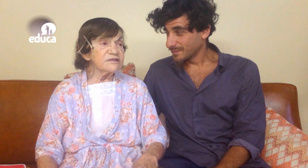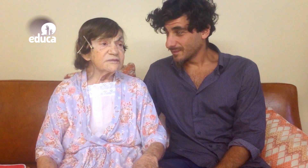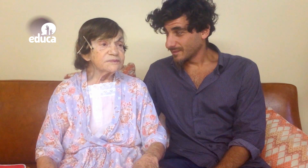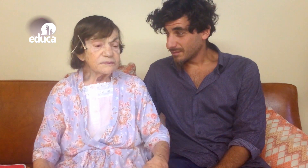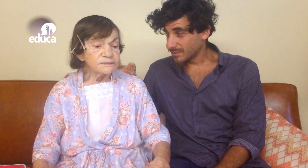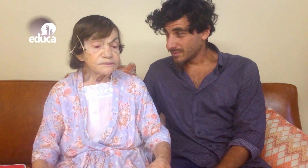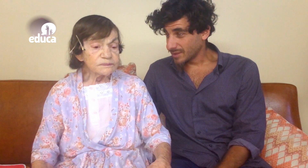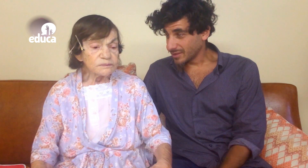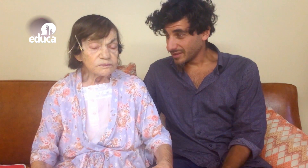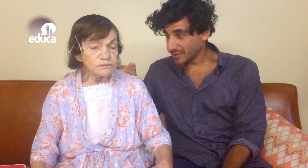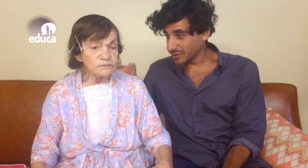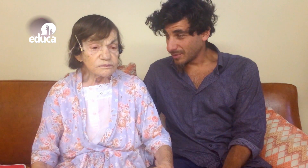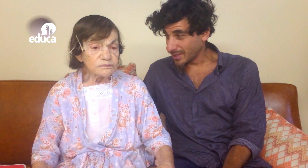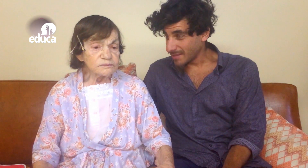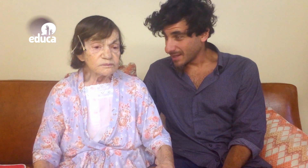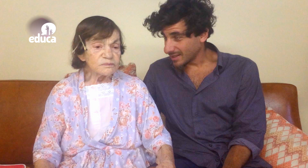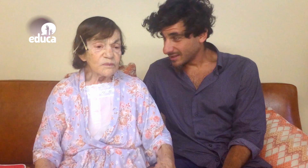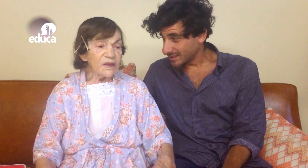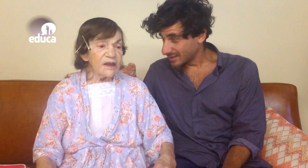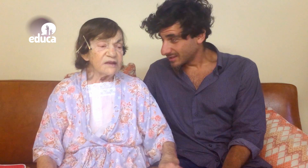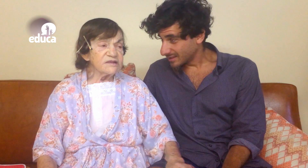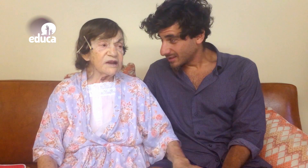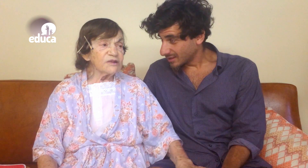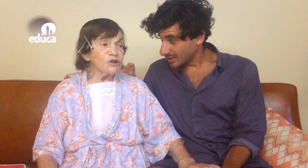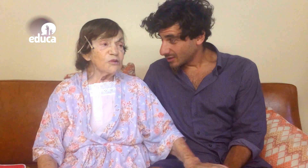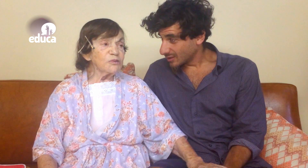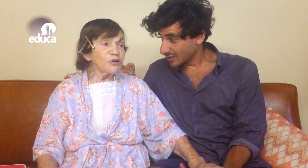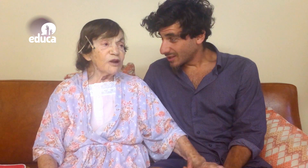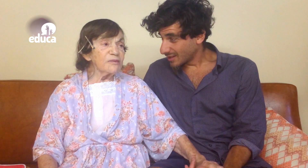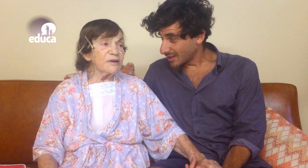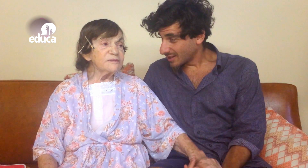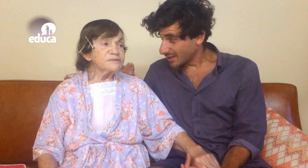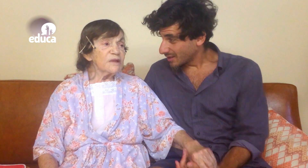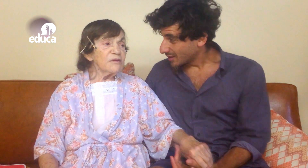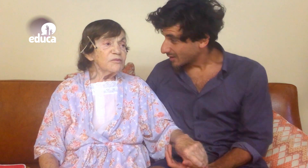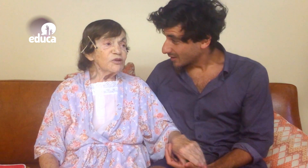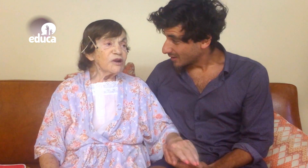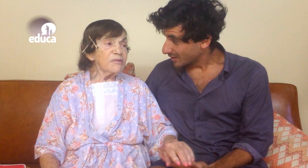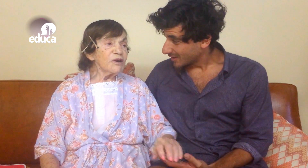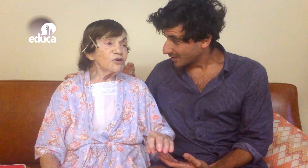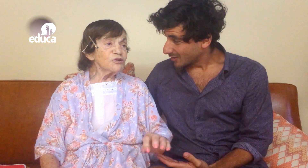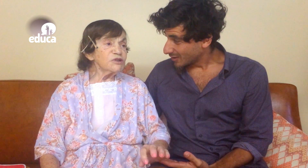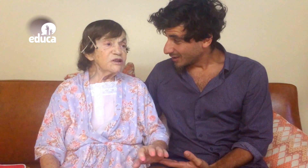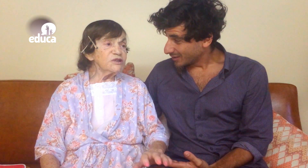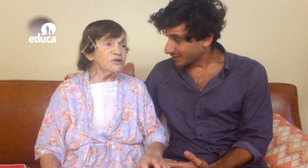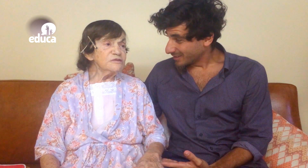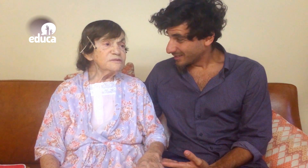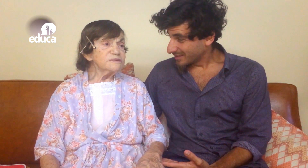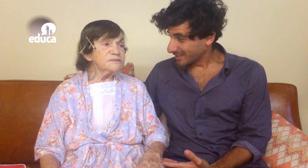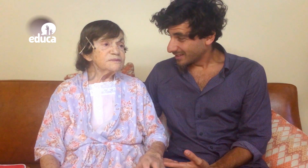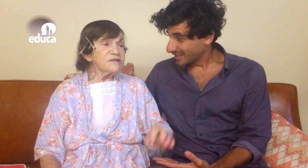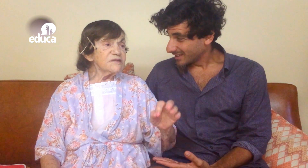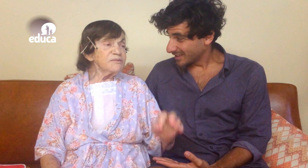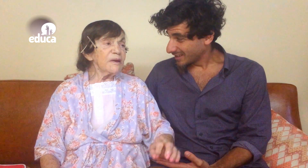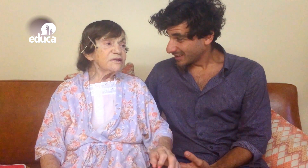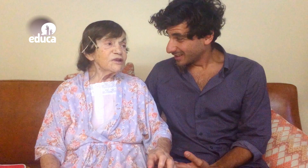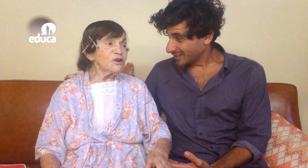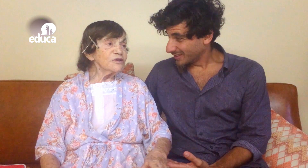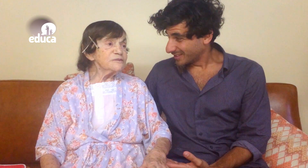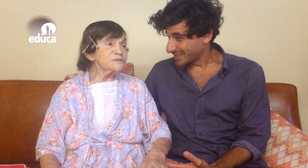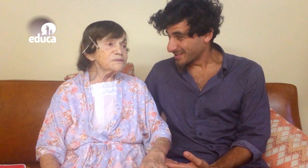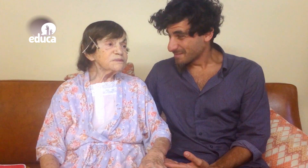gracias pero eso fue todo el programa ese acto el programa el programa cortito y